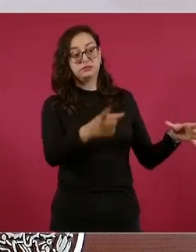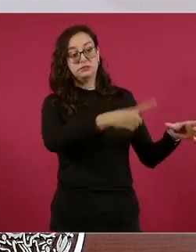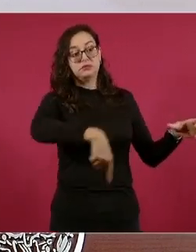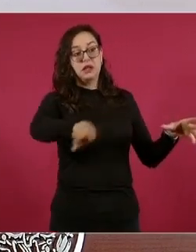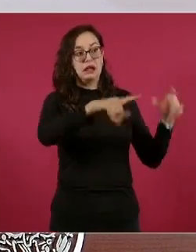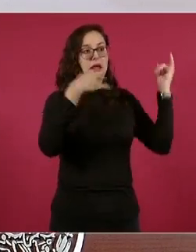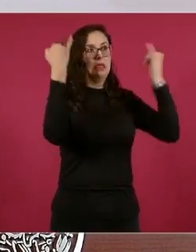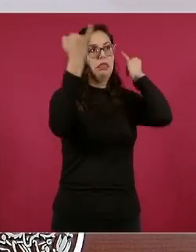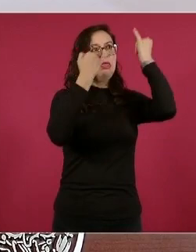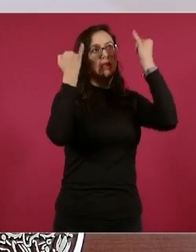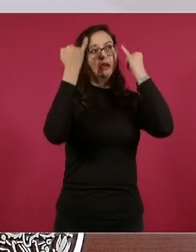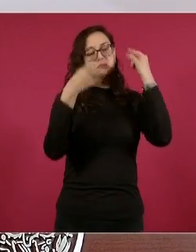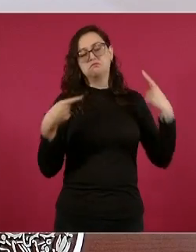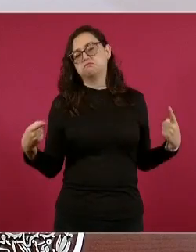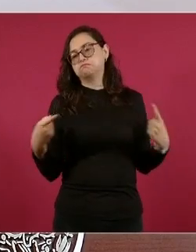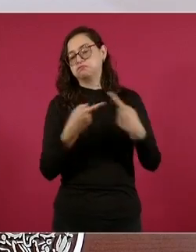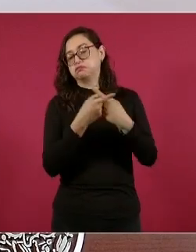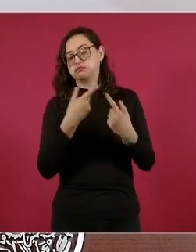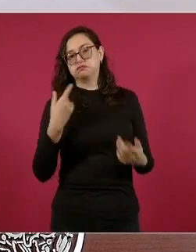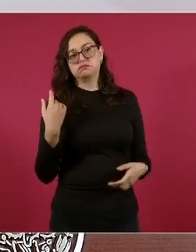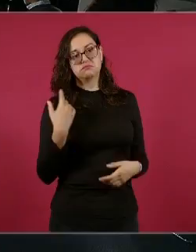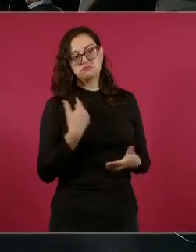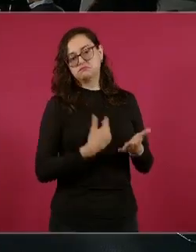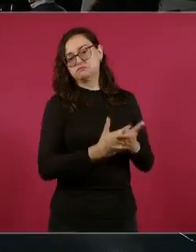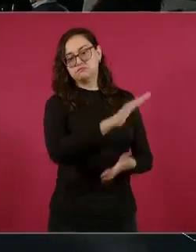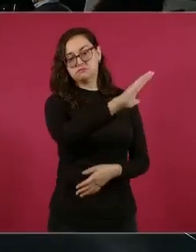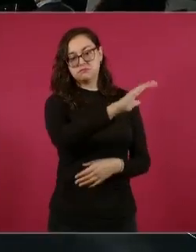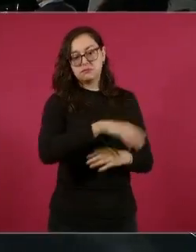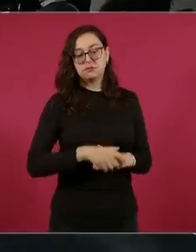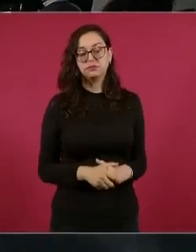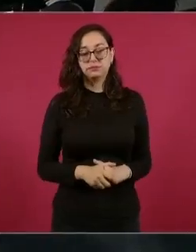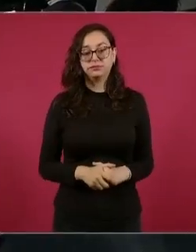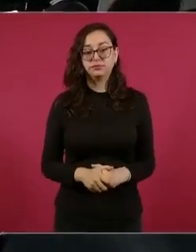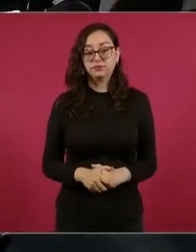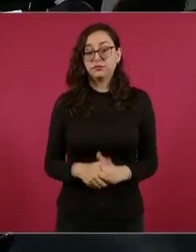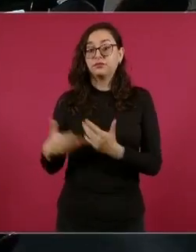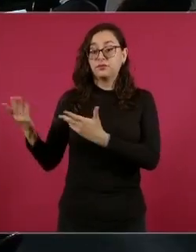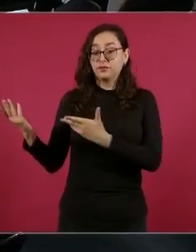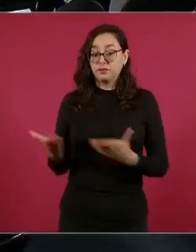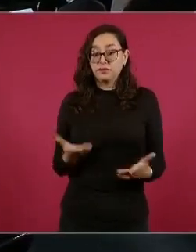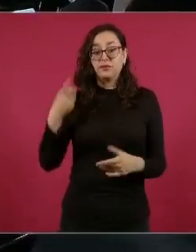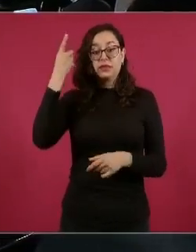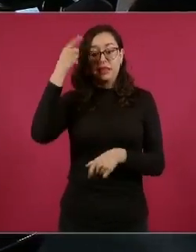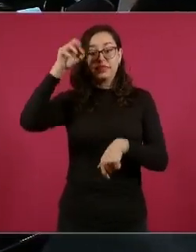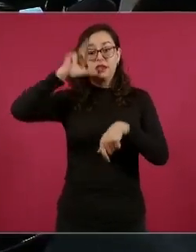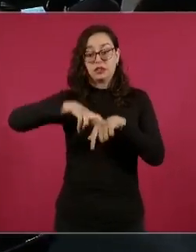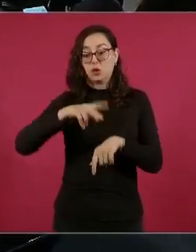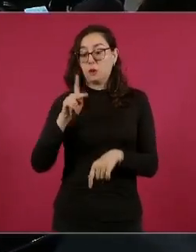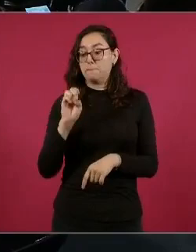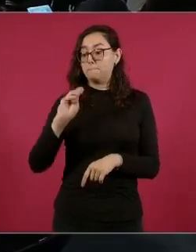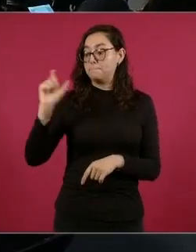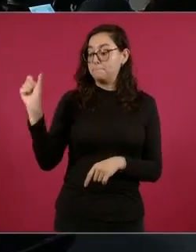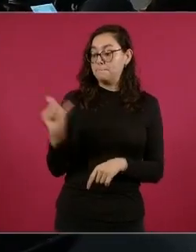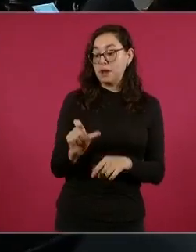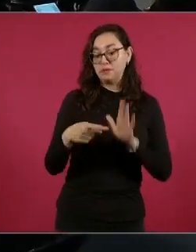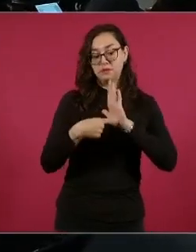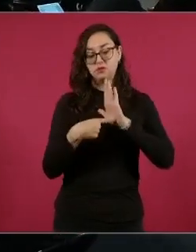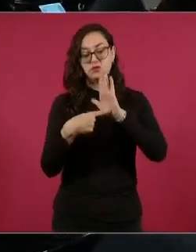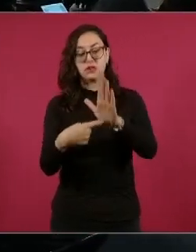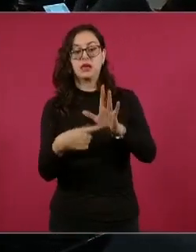que quisieran nuestros adversarios. Entonces, el director de Pemex va a informar de manera